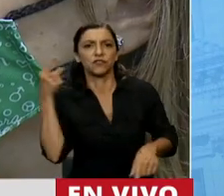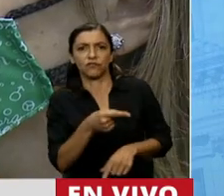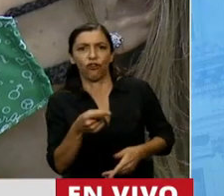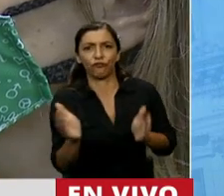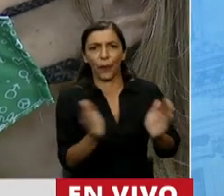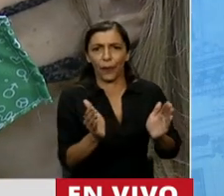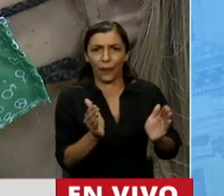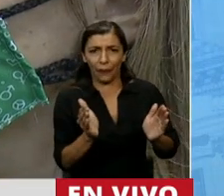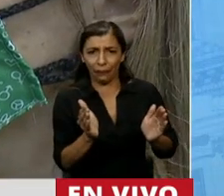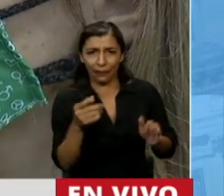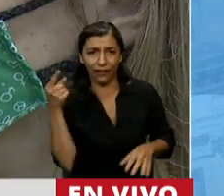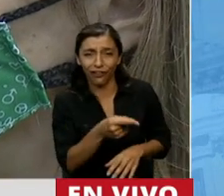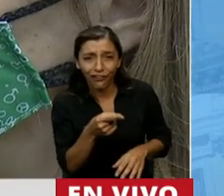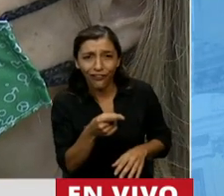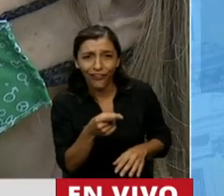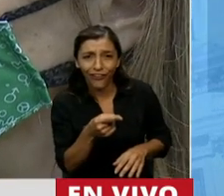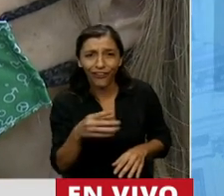como es un por favor,